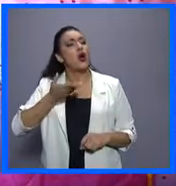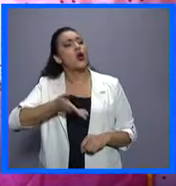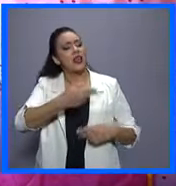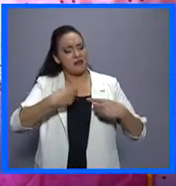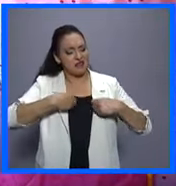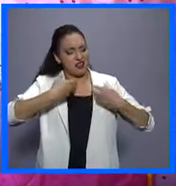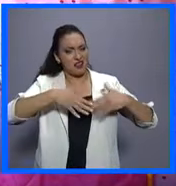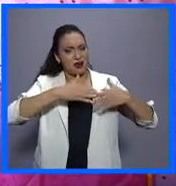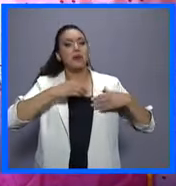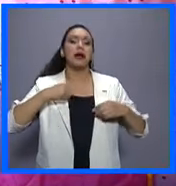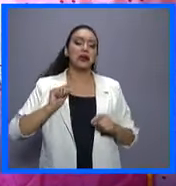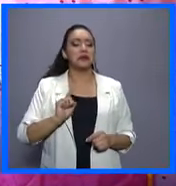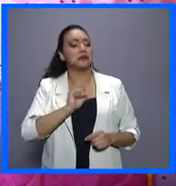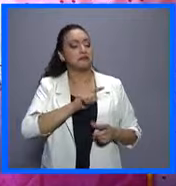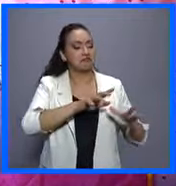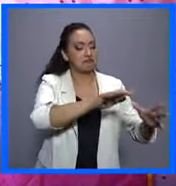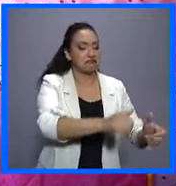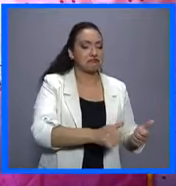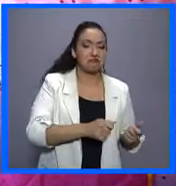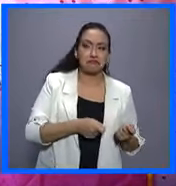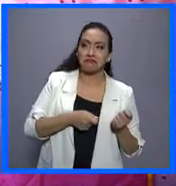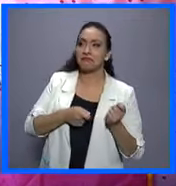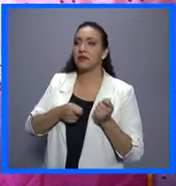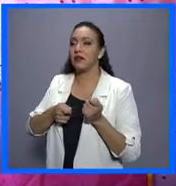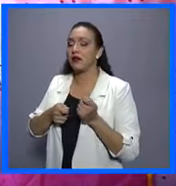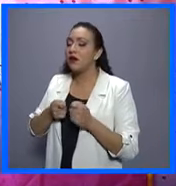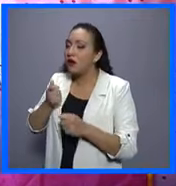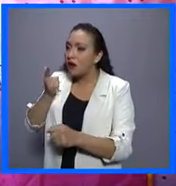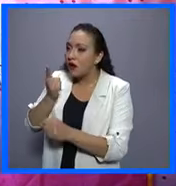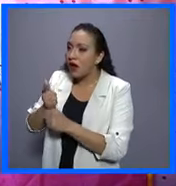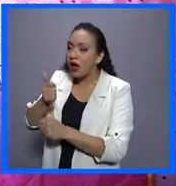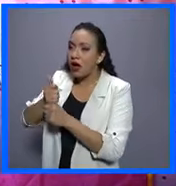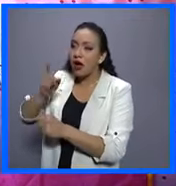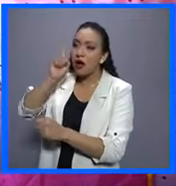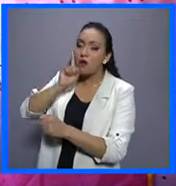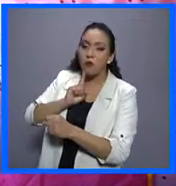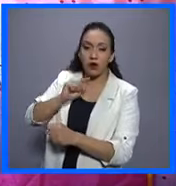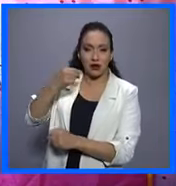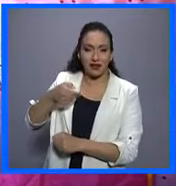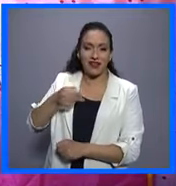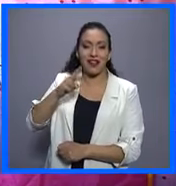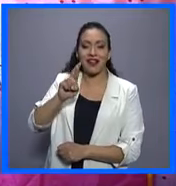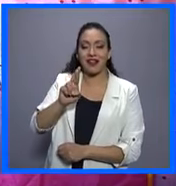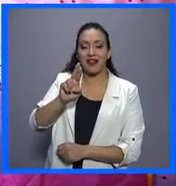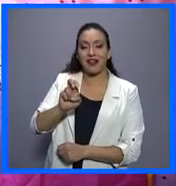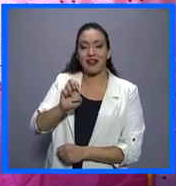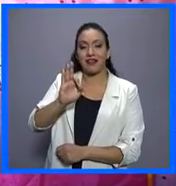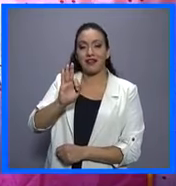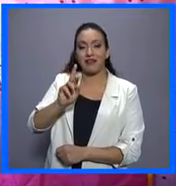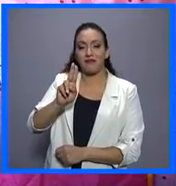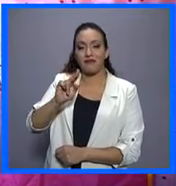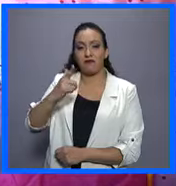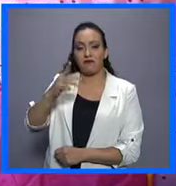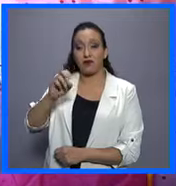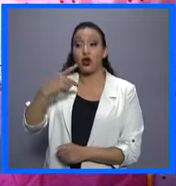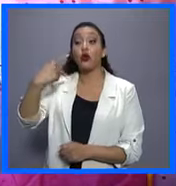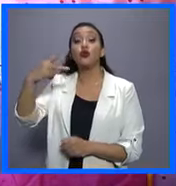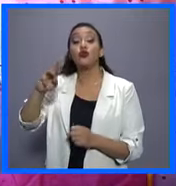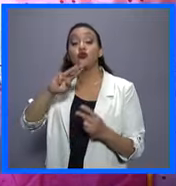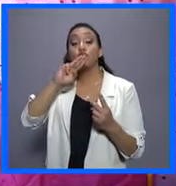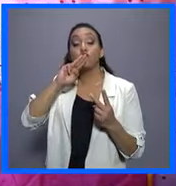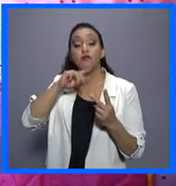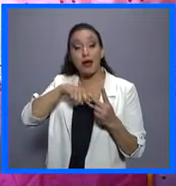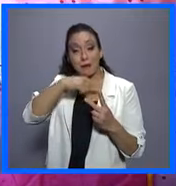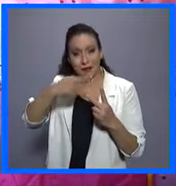me di cuenta de lo que trabajaba la abuela Refugio, Cuca. Y su mamá